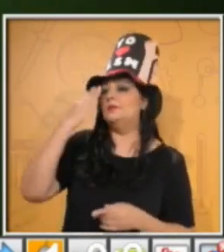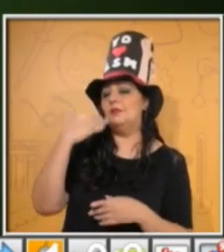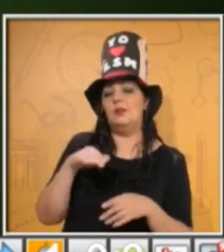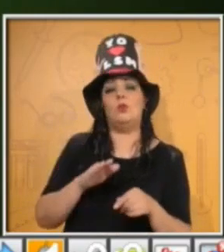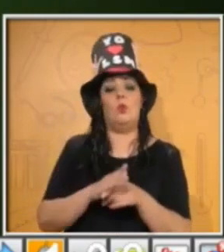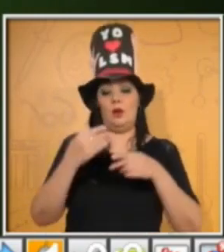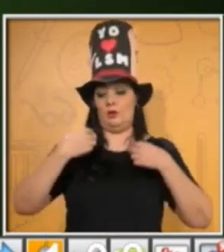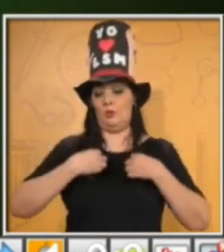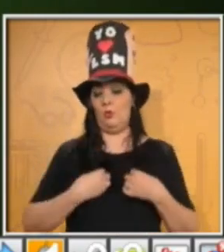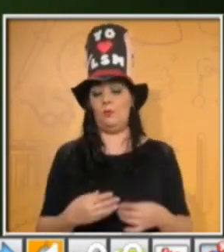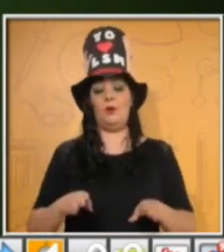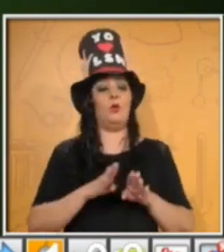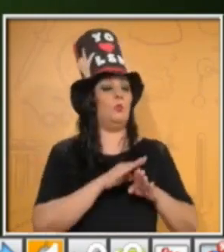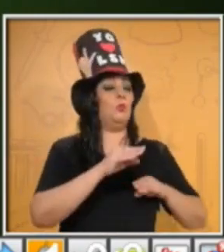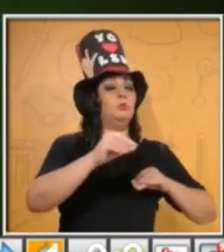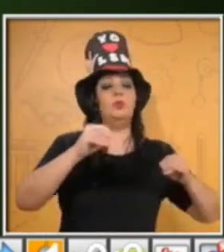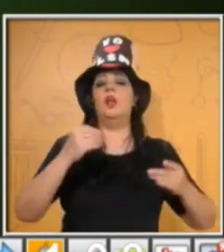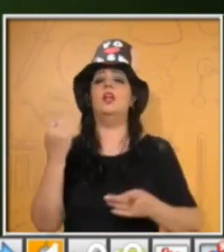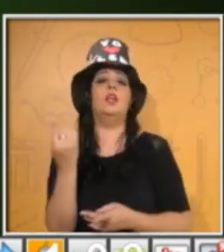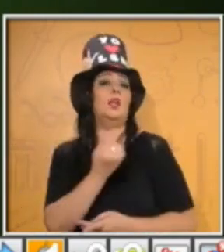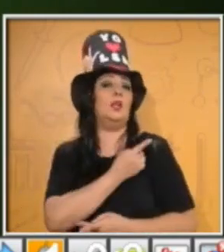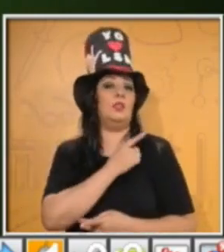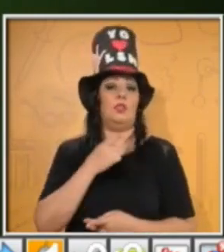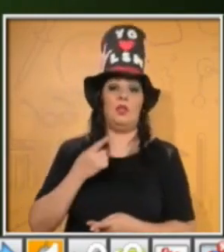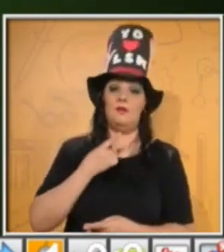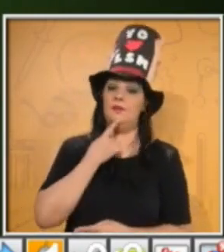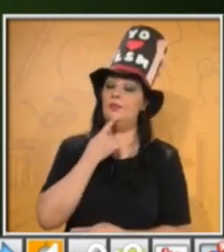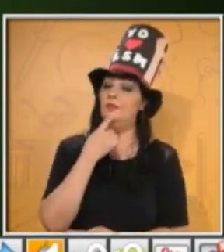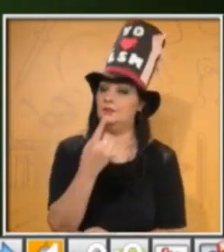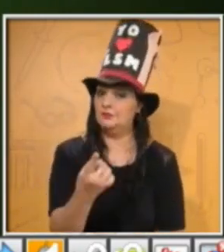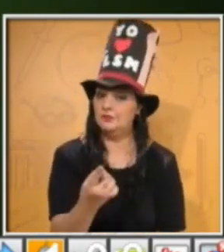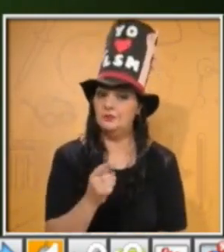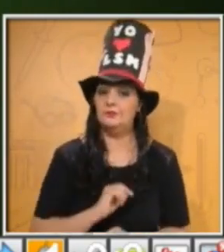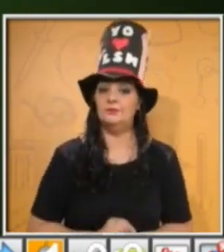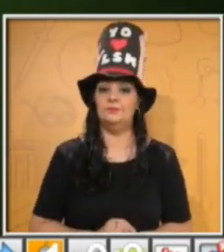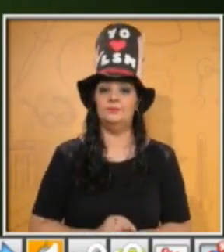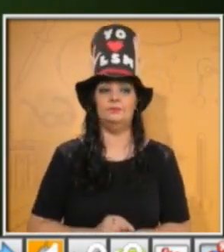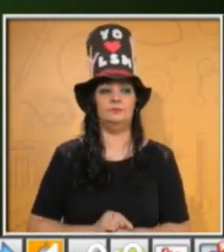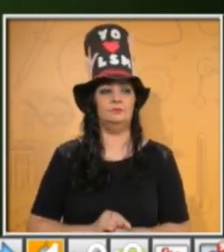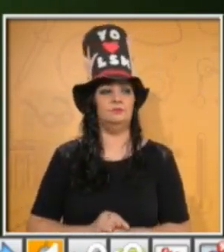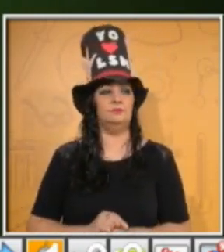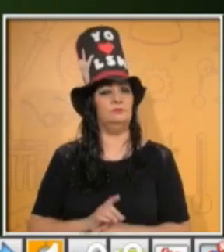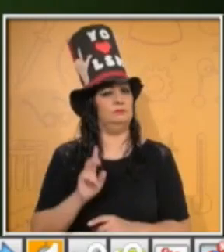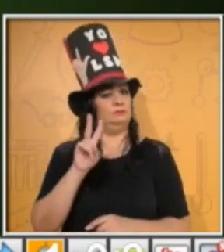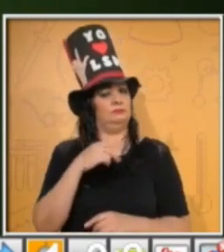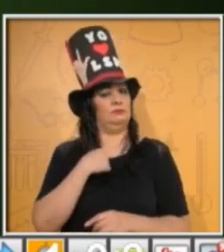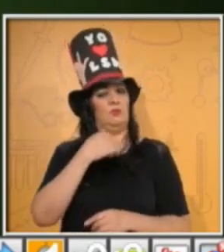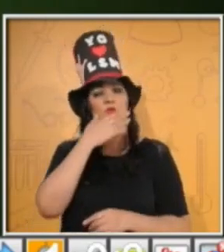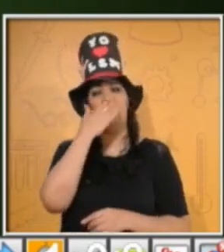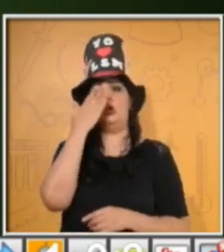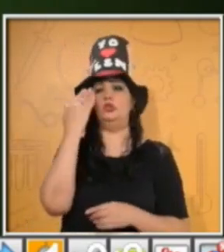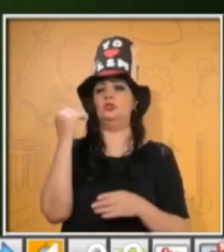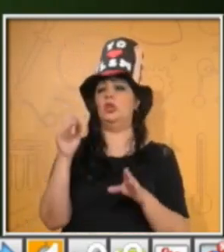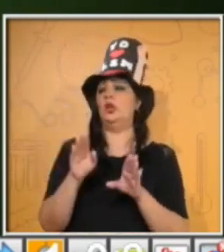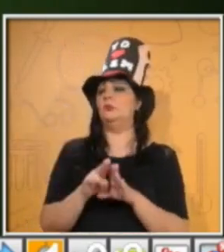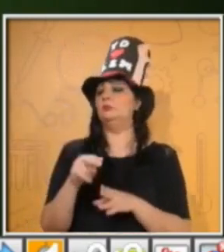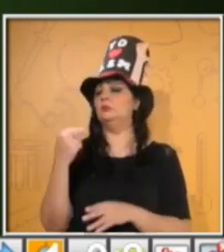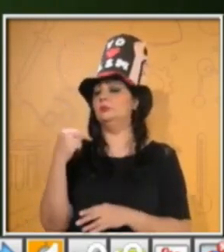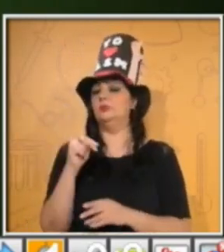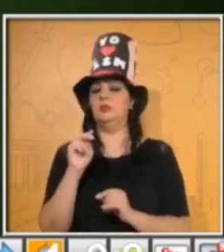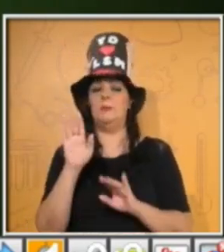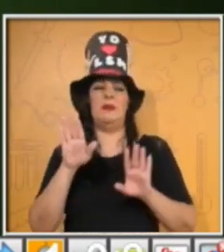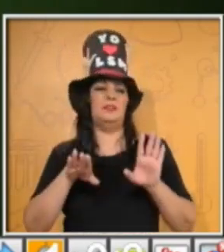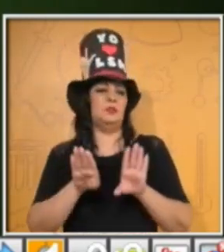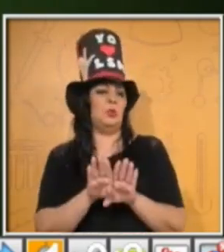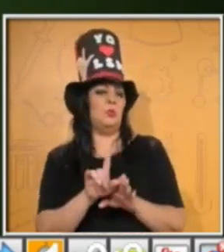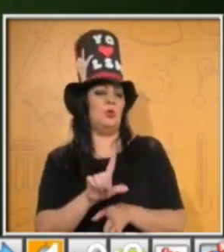van a utilizar y qué diálogo es el que van a decir. No sé realmente cómo se llama, lo sé que es como un libreto